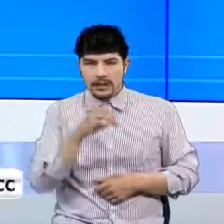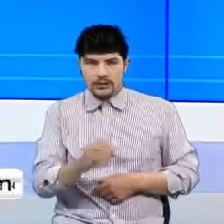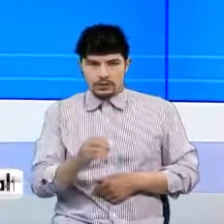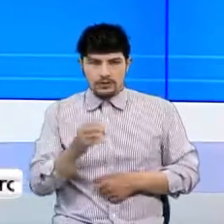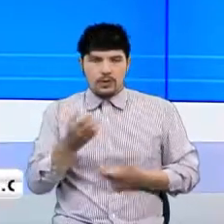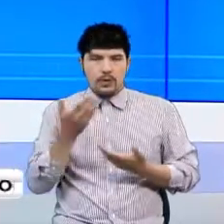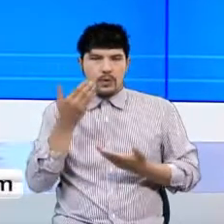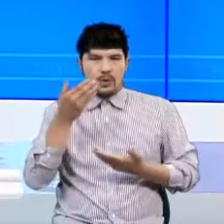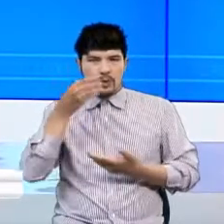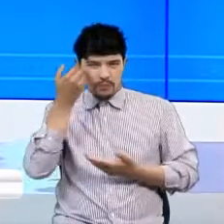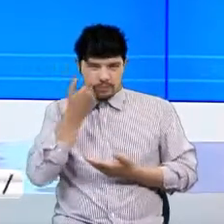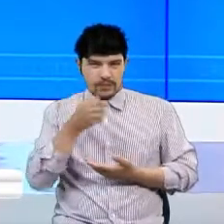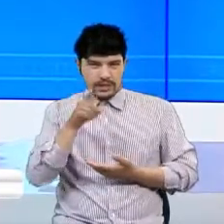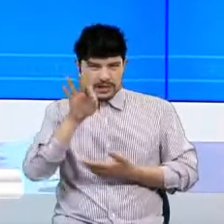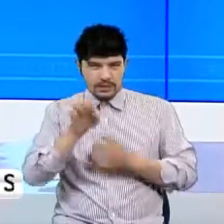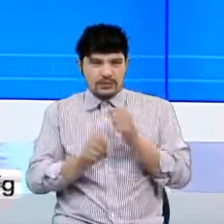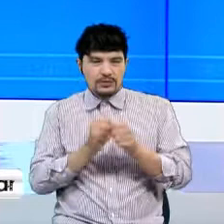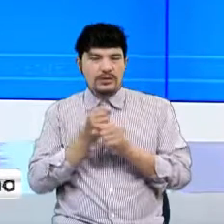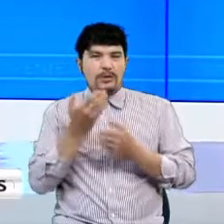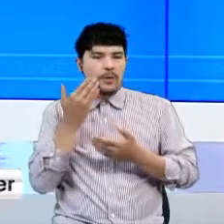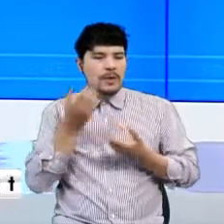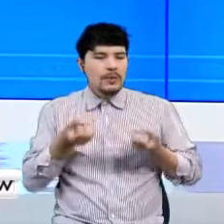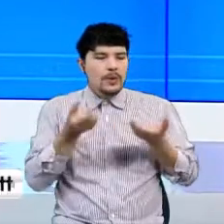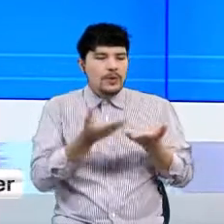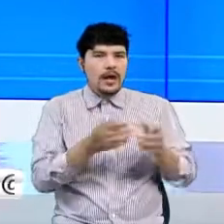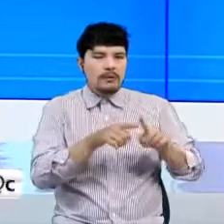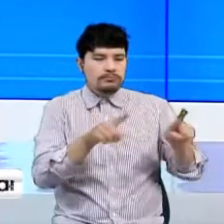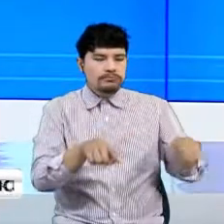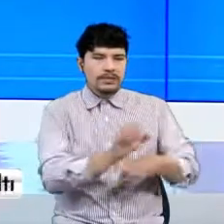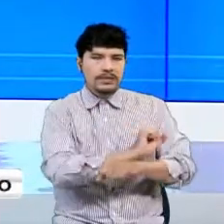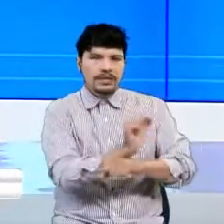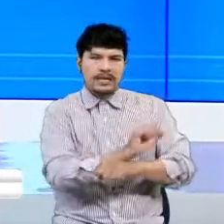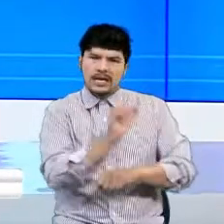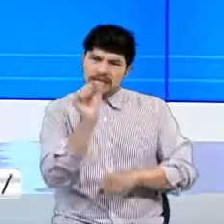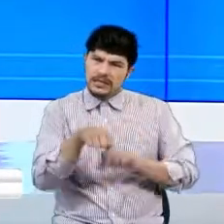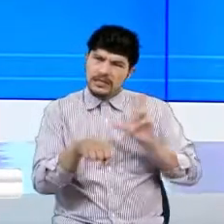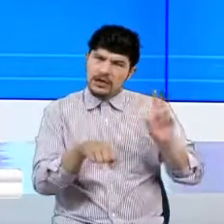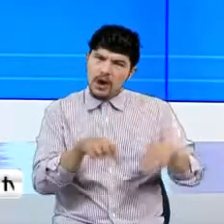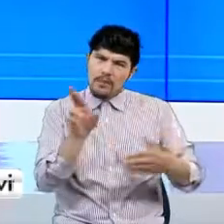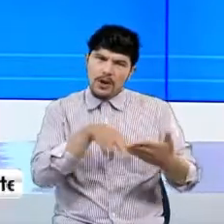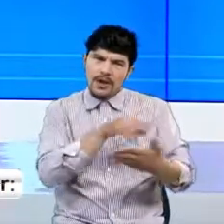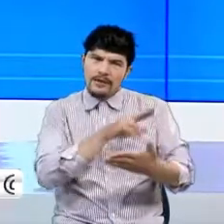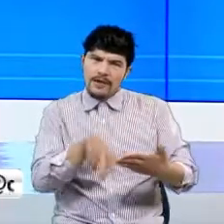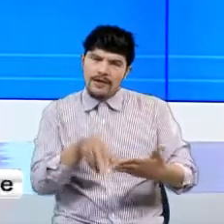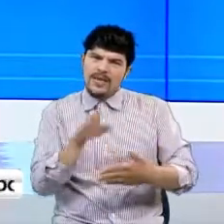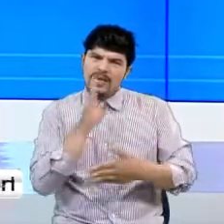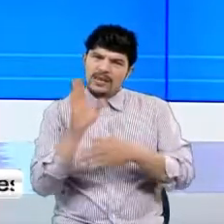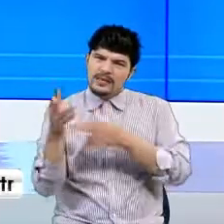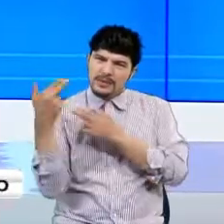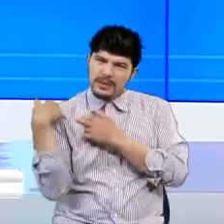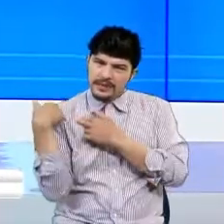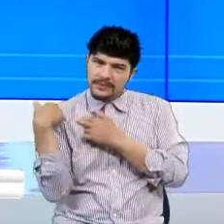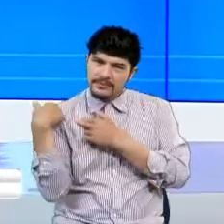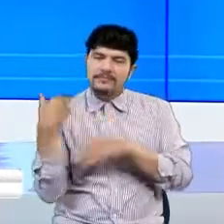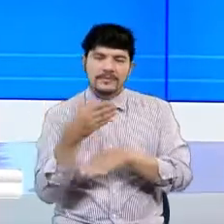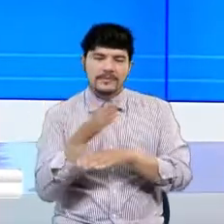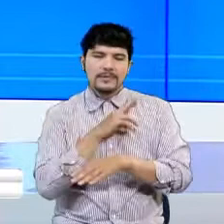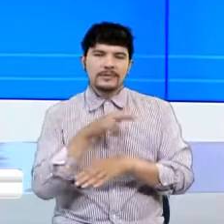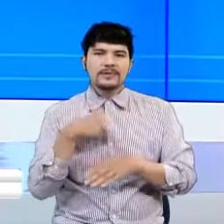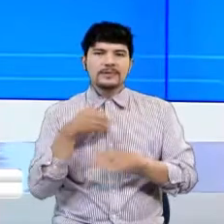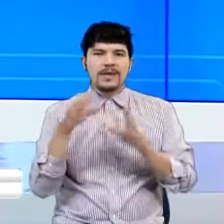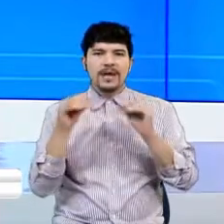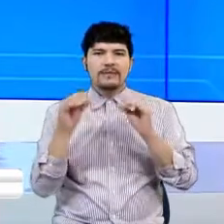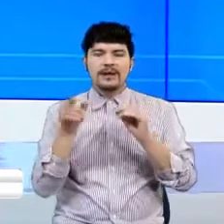son entregadas las licencias de conducción hay o no hay este tipo de restricciones finalmente quien responde vamos a hablar con richard